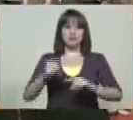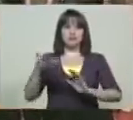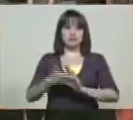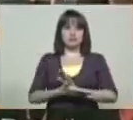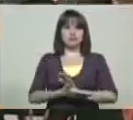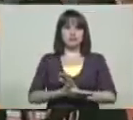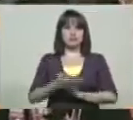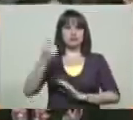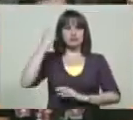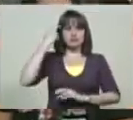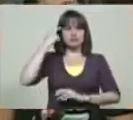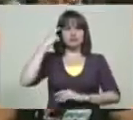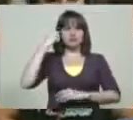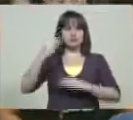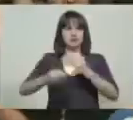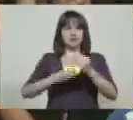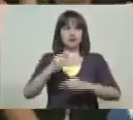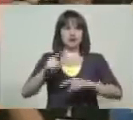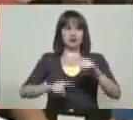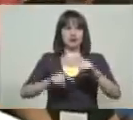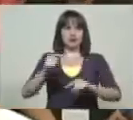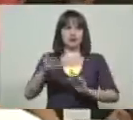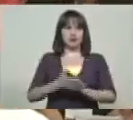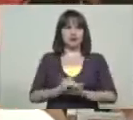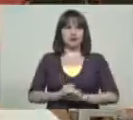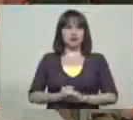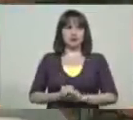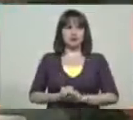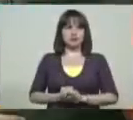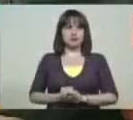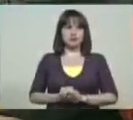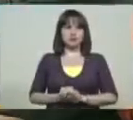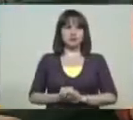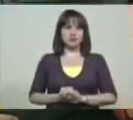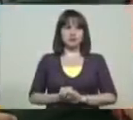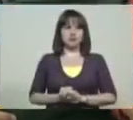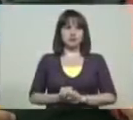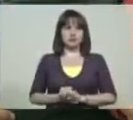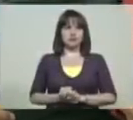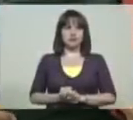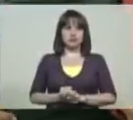yo me puse a revisar todos estos documentos. Porque uno